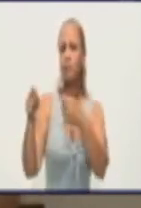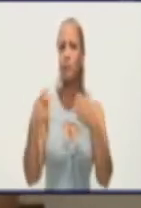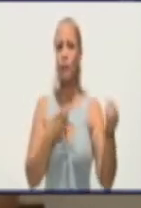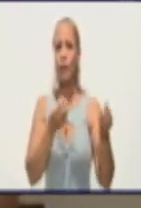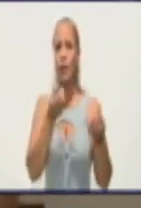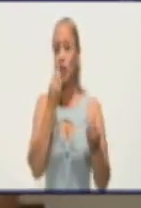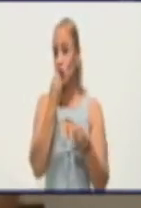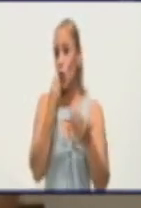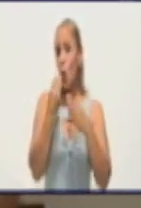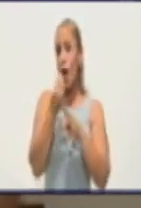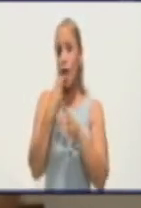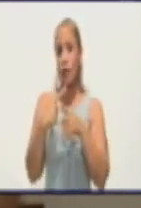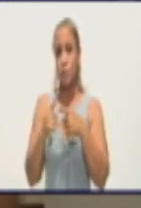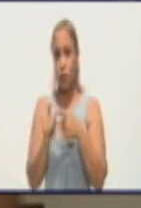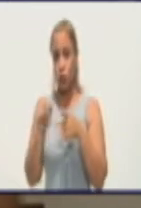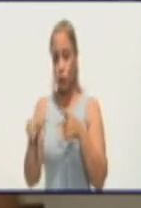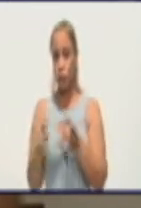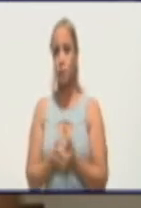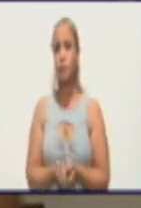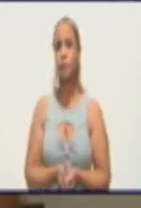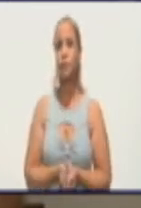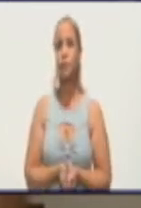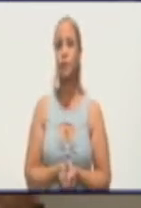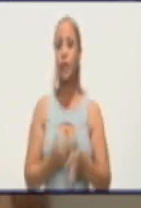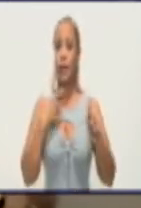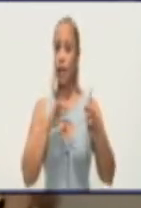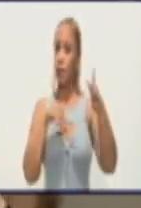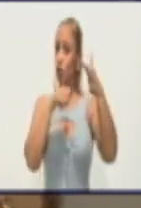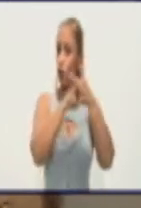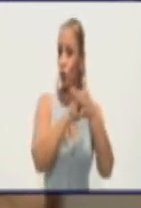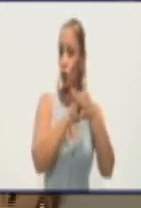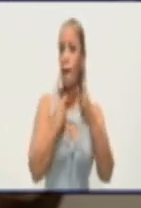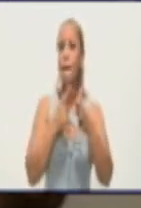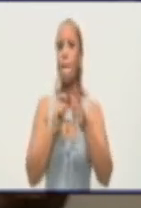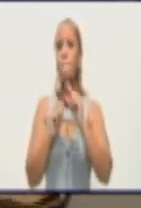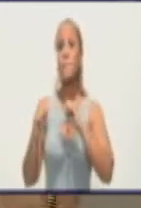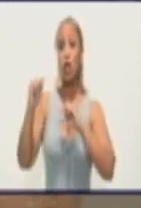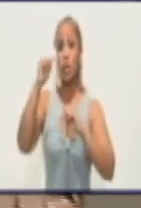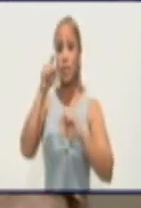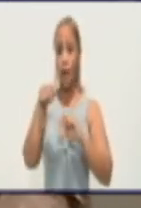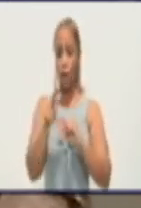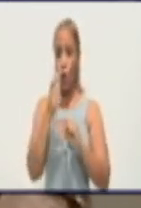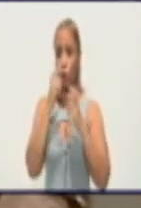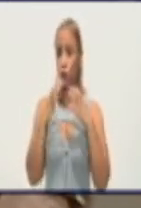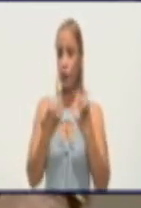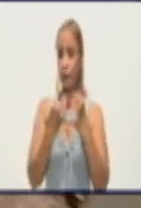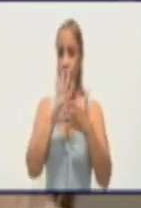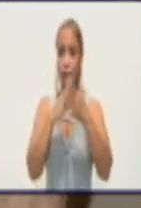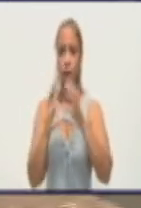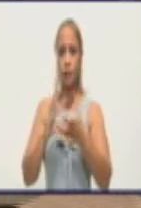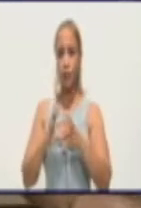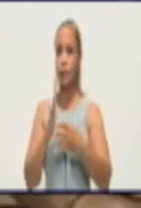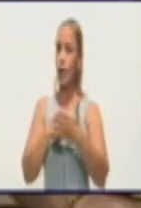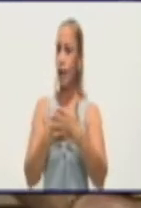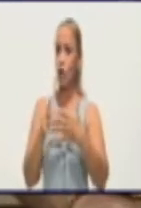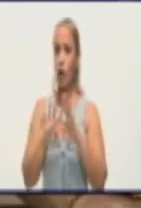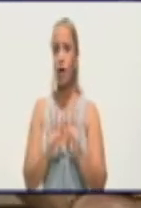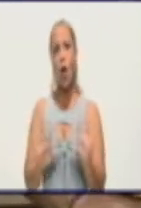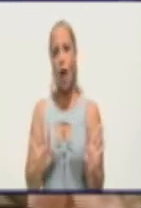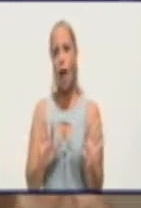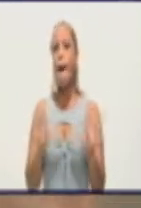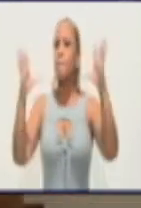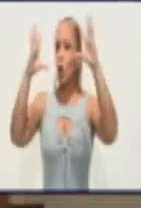ahora que estamos fin de mes el circuito entronque de 500 de circuitos priorizados en gran indeterminado horario por la noche como cuando